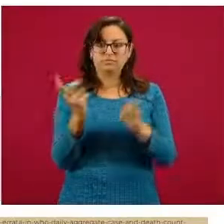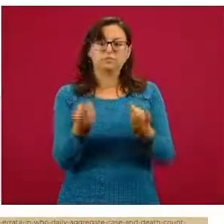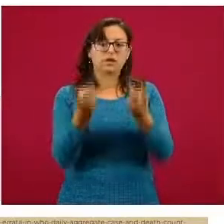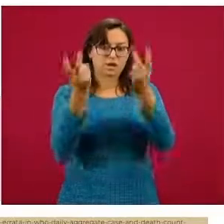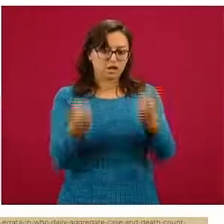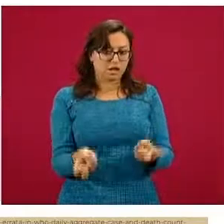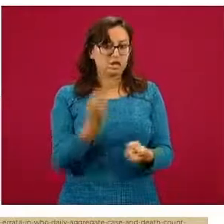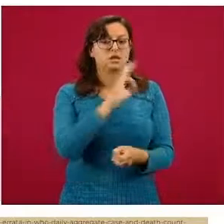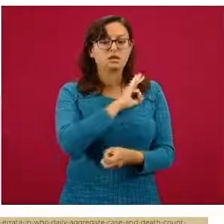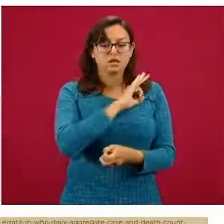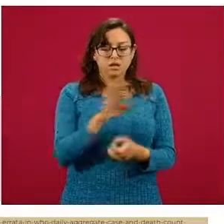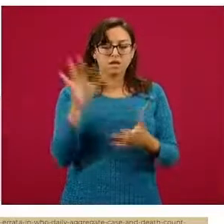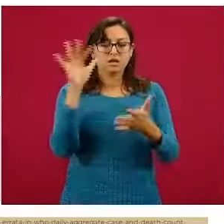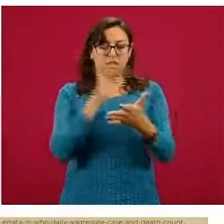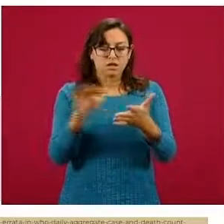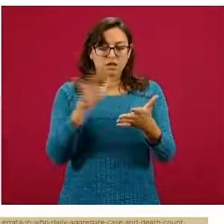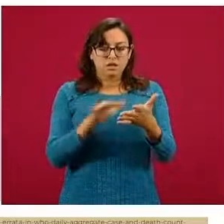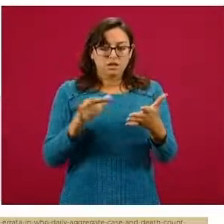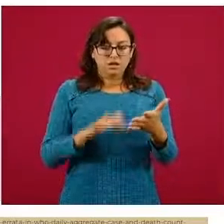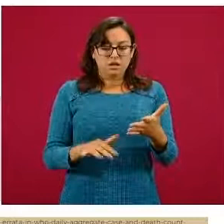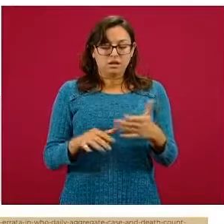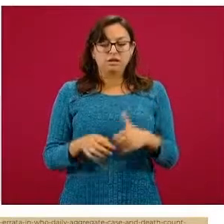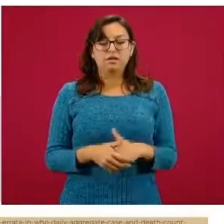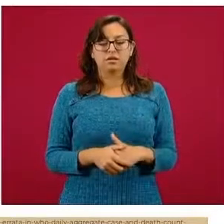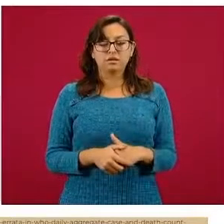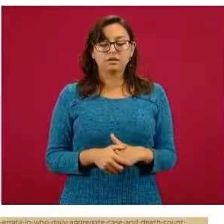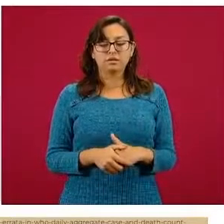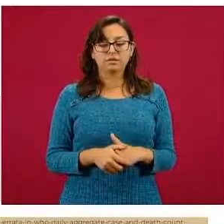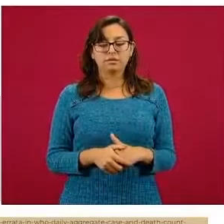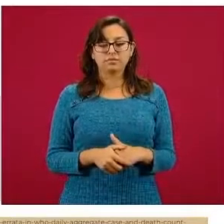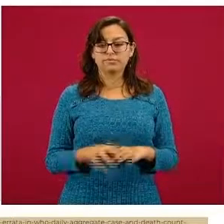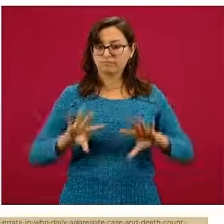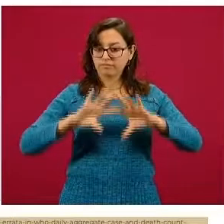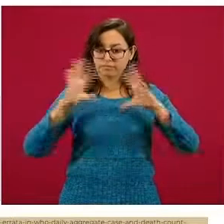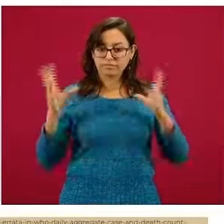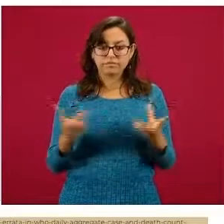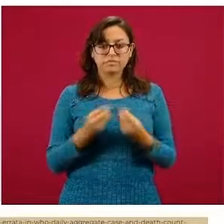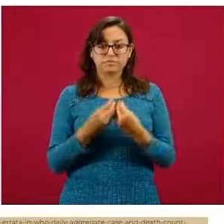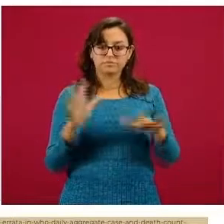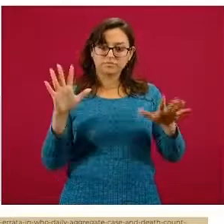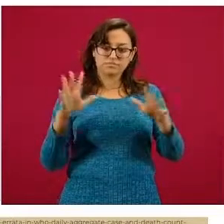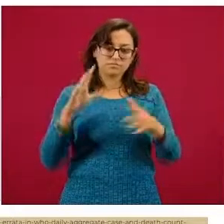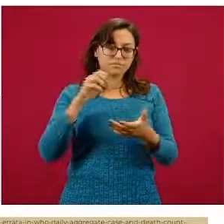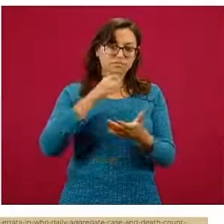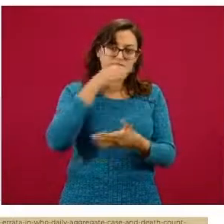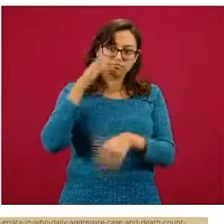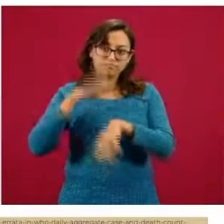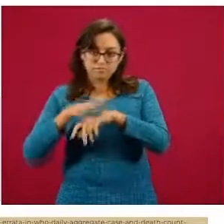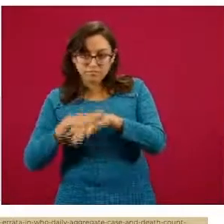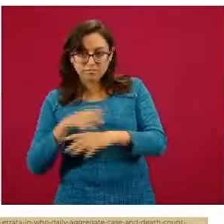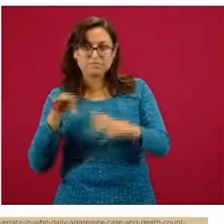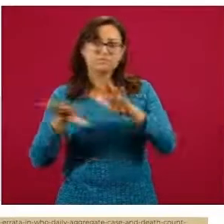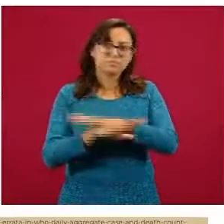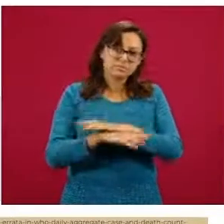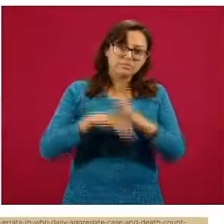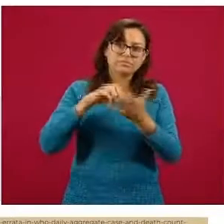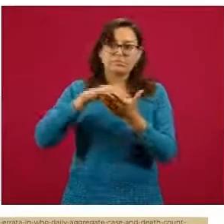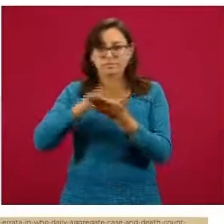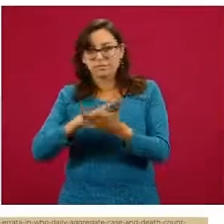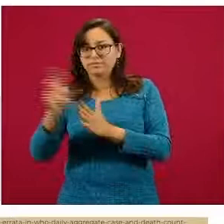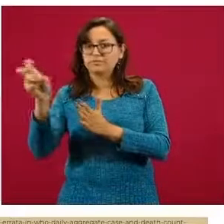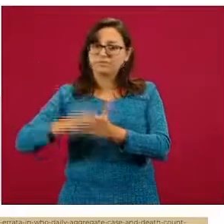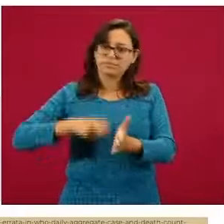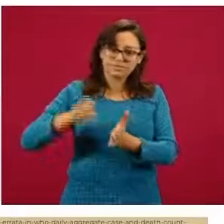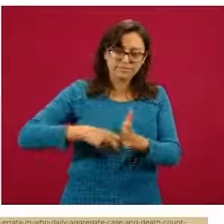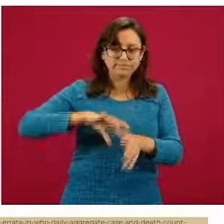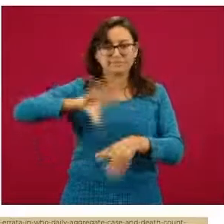la página de la Organización Mundial de la Salud, que registra todos estos cambios estadísticos que los países han notificado a